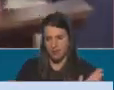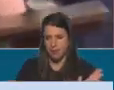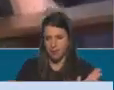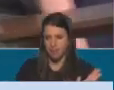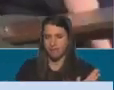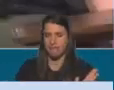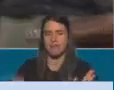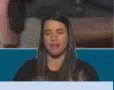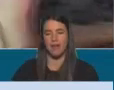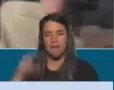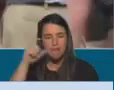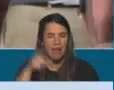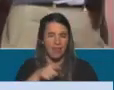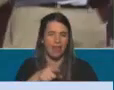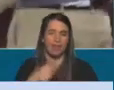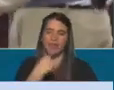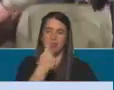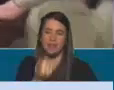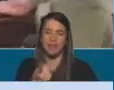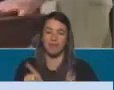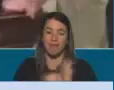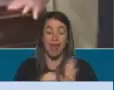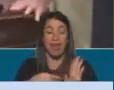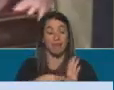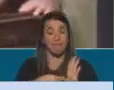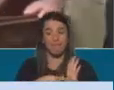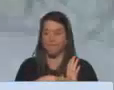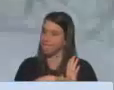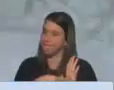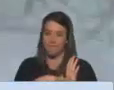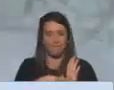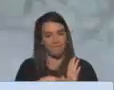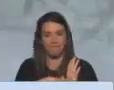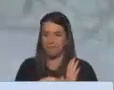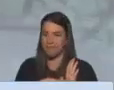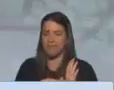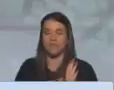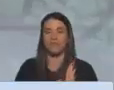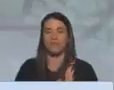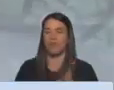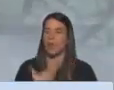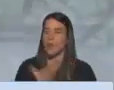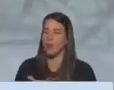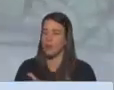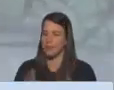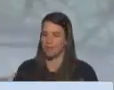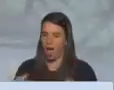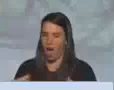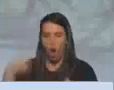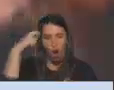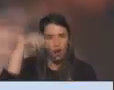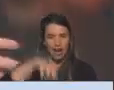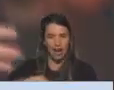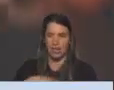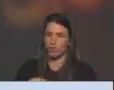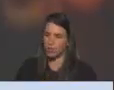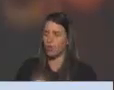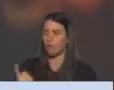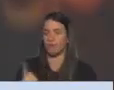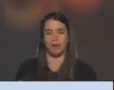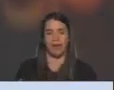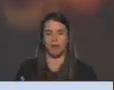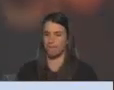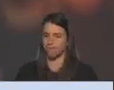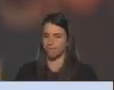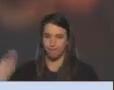de esa forma, aunque no puede avanzar demasiado en el Congreso. Y el asesino potencial. ¿Quedó preso? Sí, ahora sí, pero